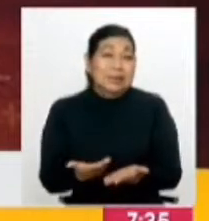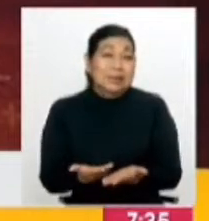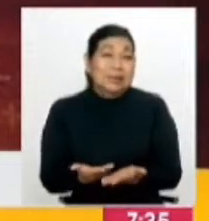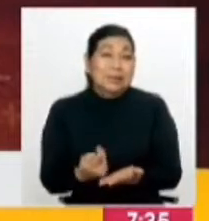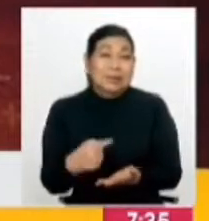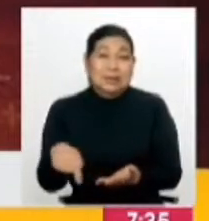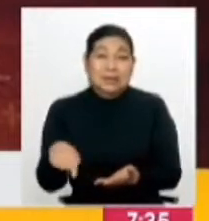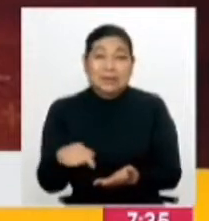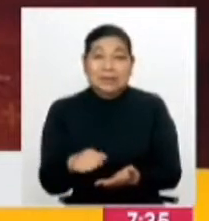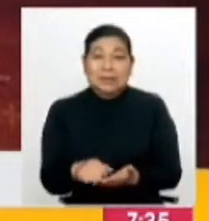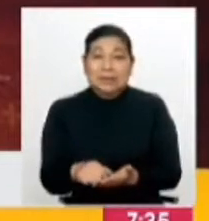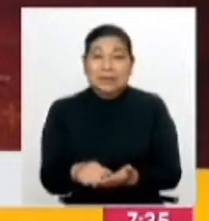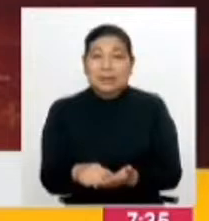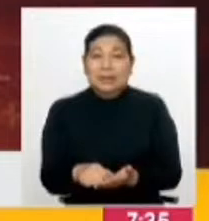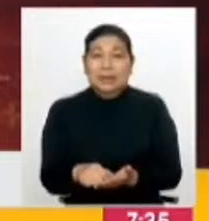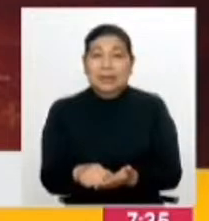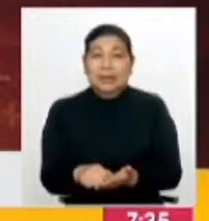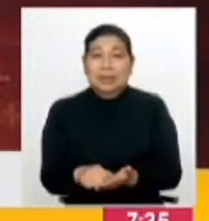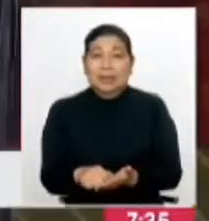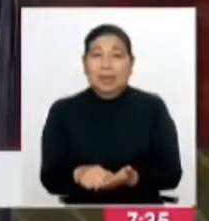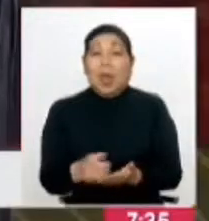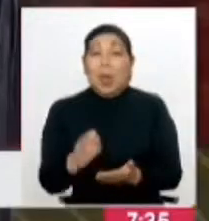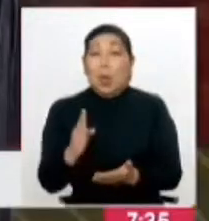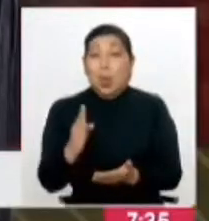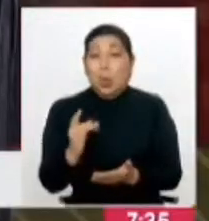¿cómo le llaman ustedes estos centros?